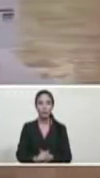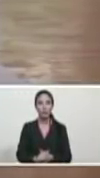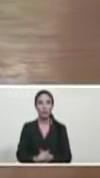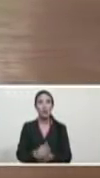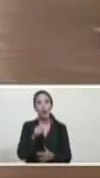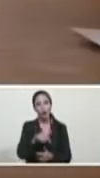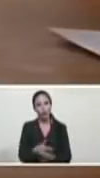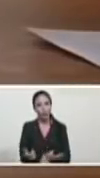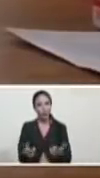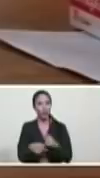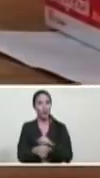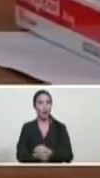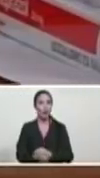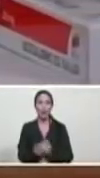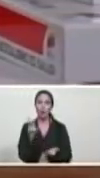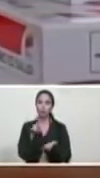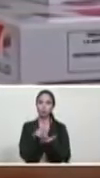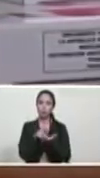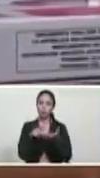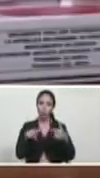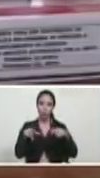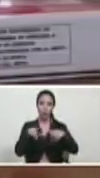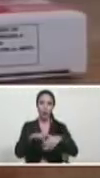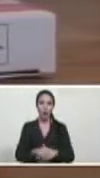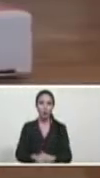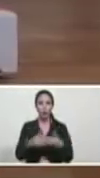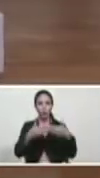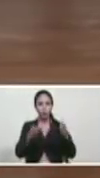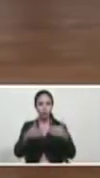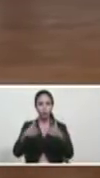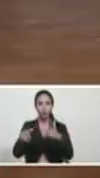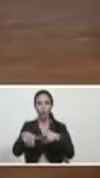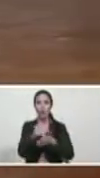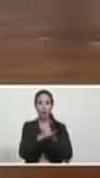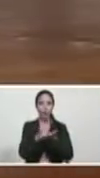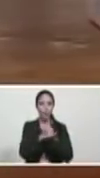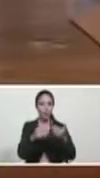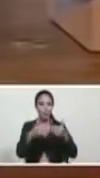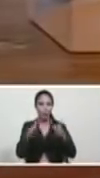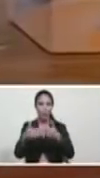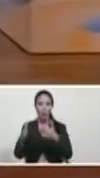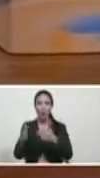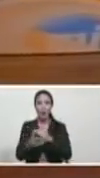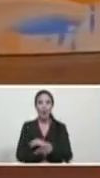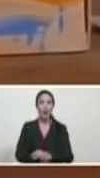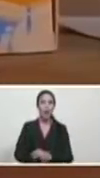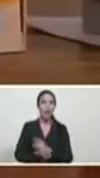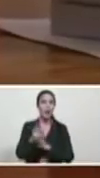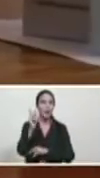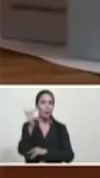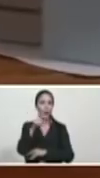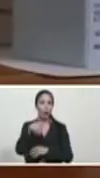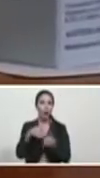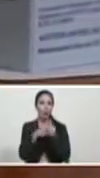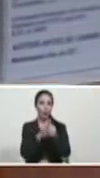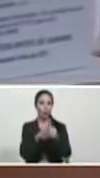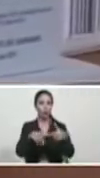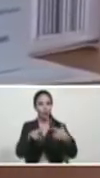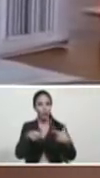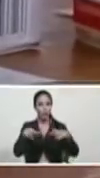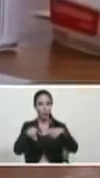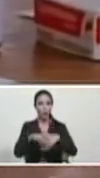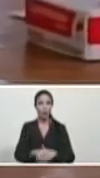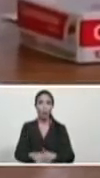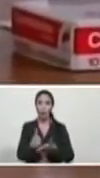libertador. Estamos acá, bueno, reaperturando nuevamente la farmacia comunitaria de la parroquia Macarao. Es una farmacia que